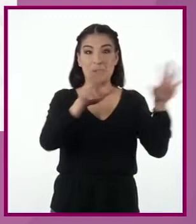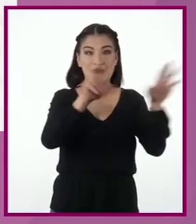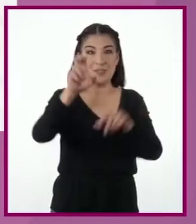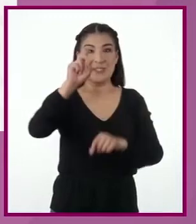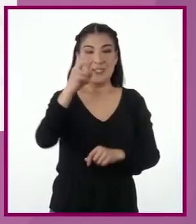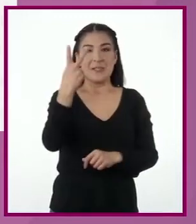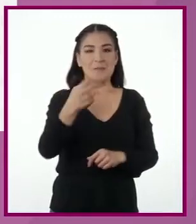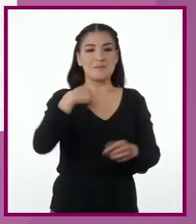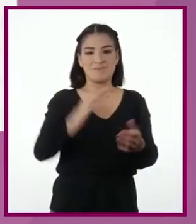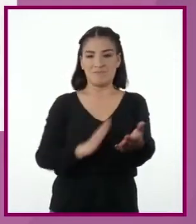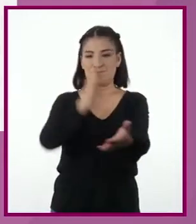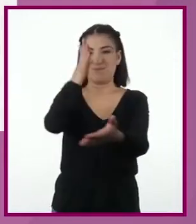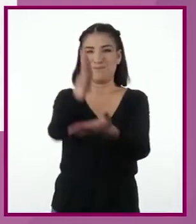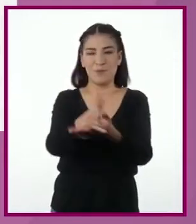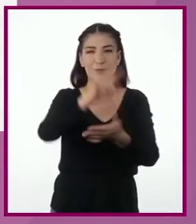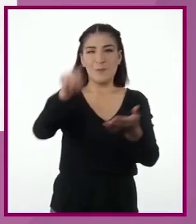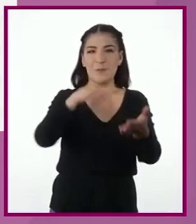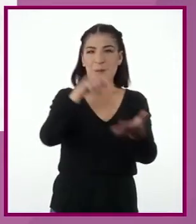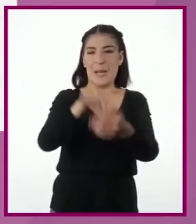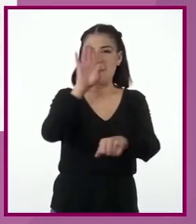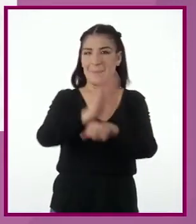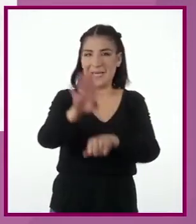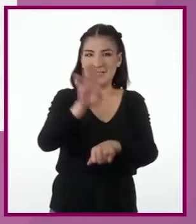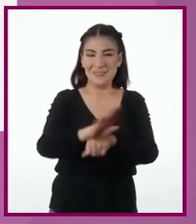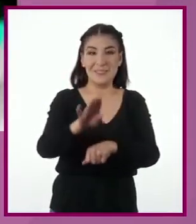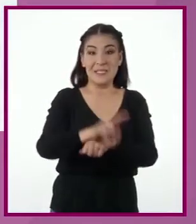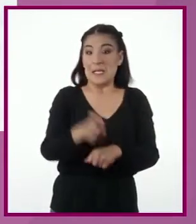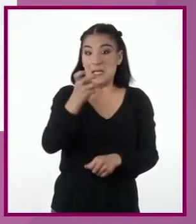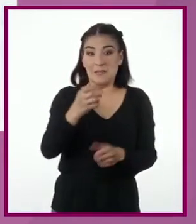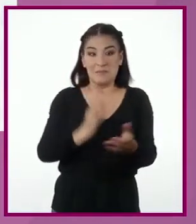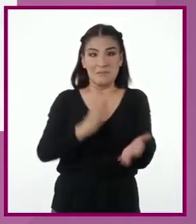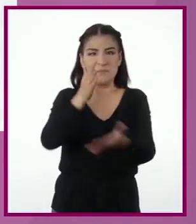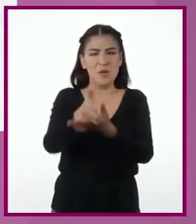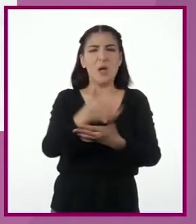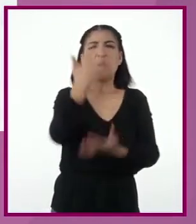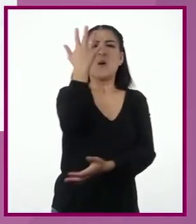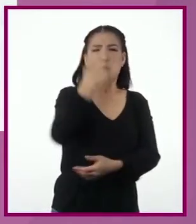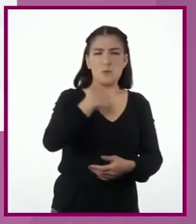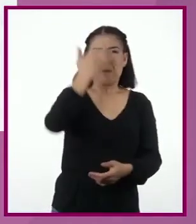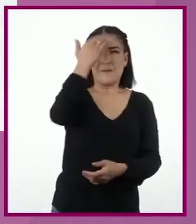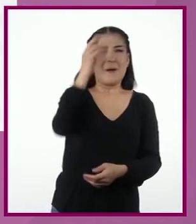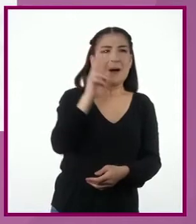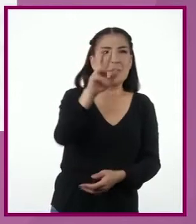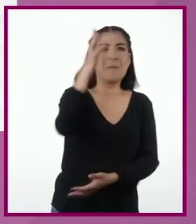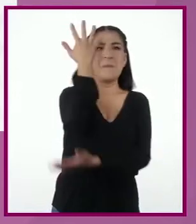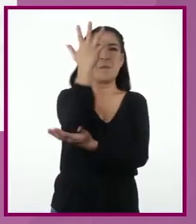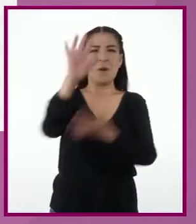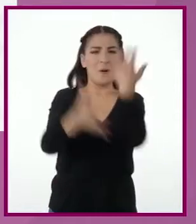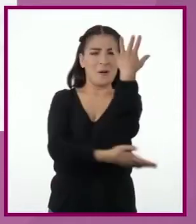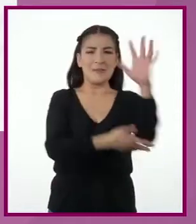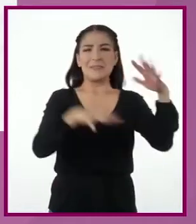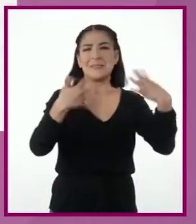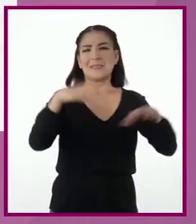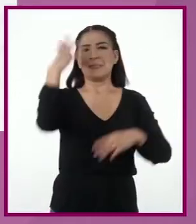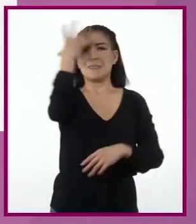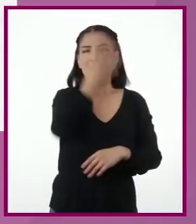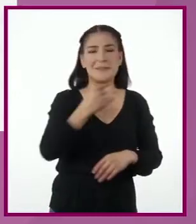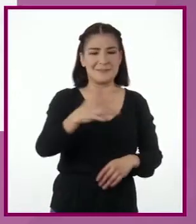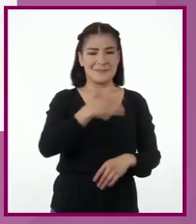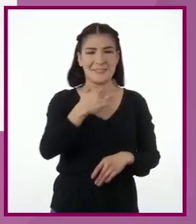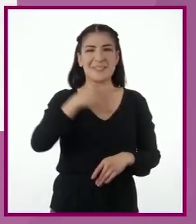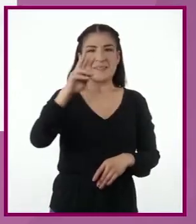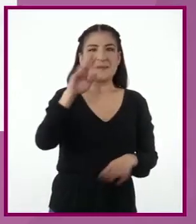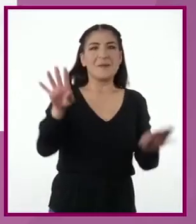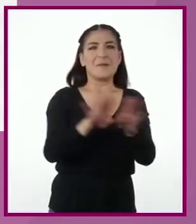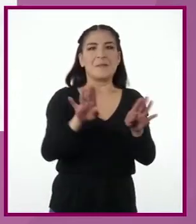tierras brasileñas. Ahí conocí un bosque tropical, el cual me fascinó, y comencé a anotar todo